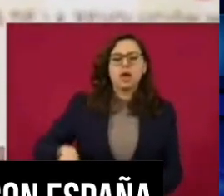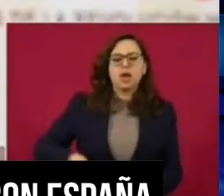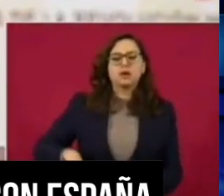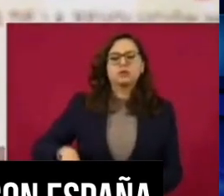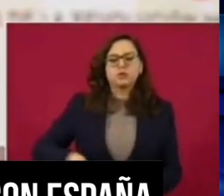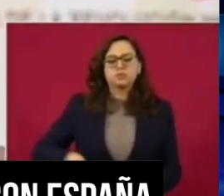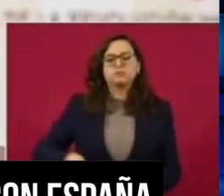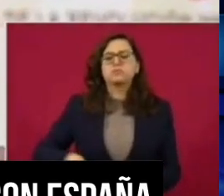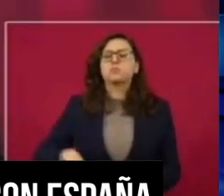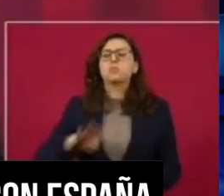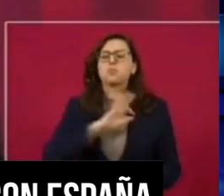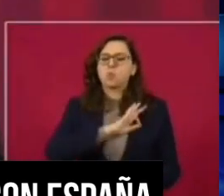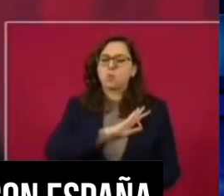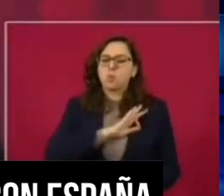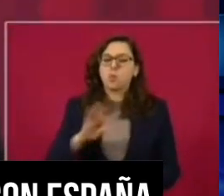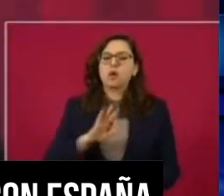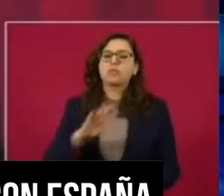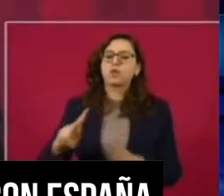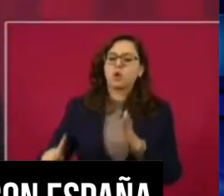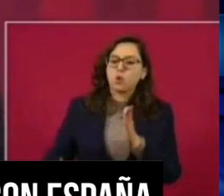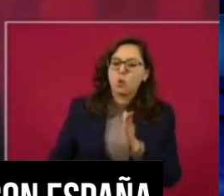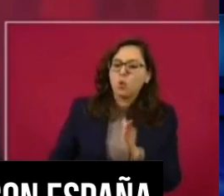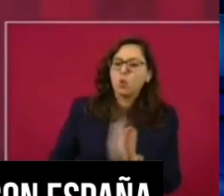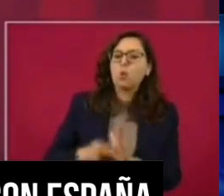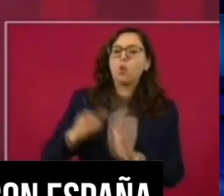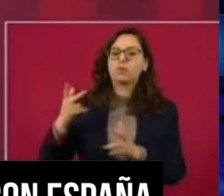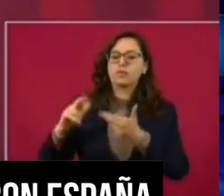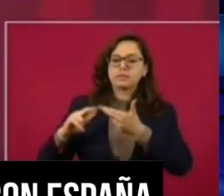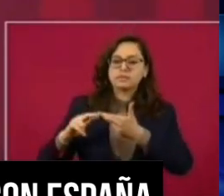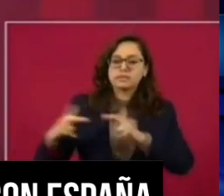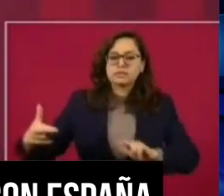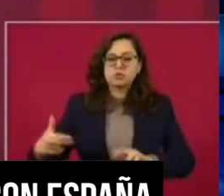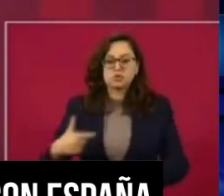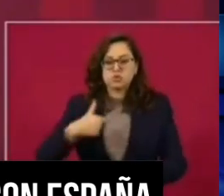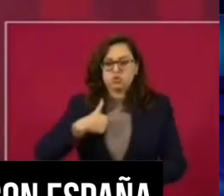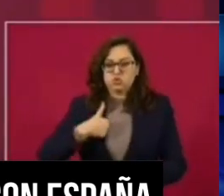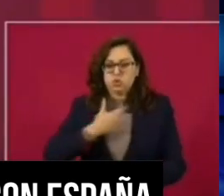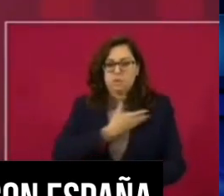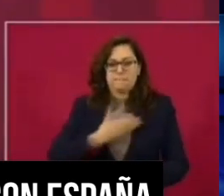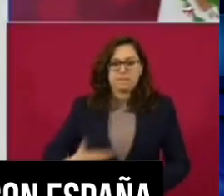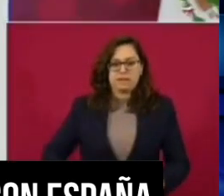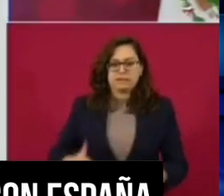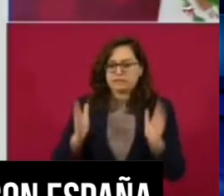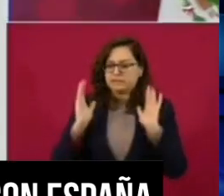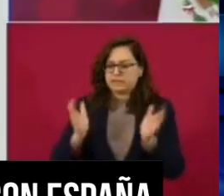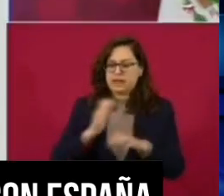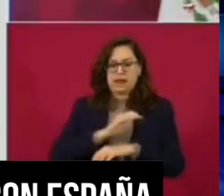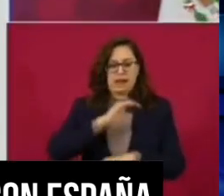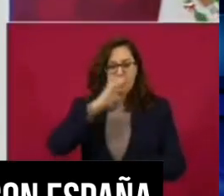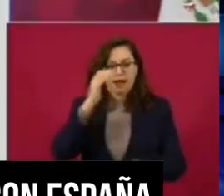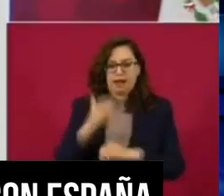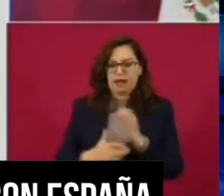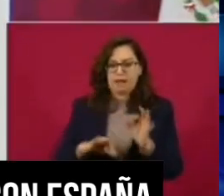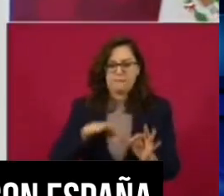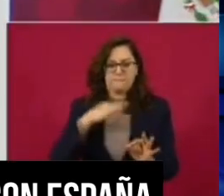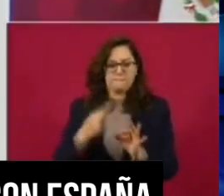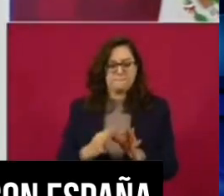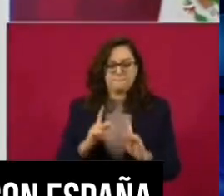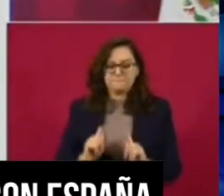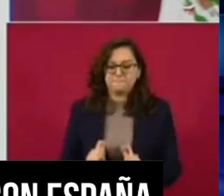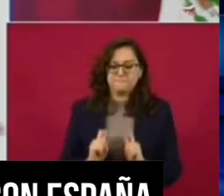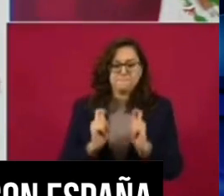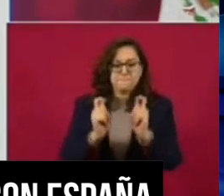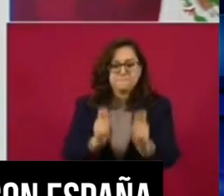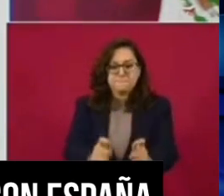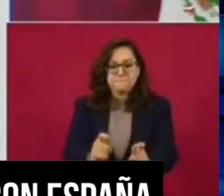ya se restablecen las relaciones y yo desearía ya cuando ya no esté yo aquí de que no fuesen igual